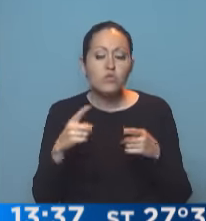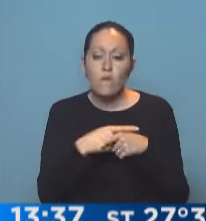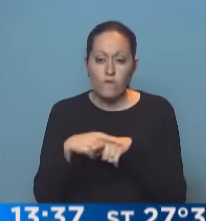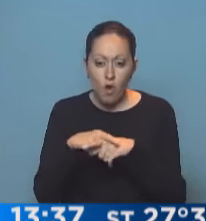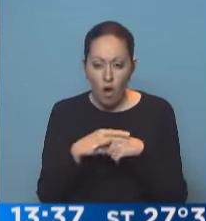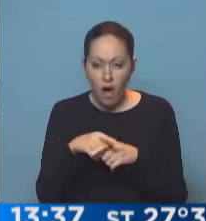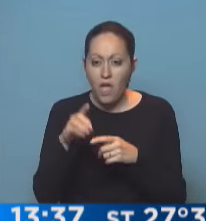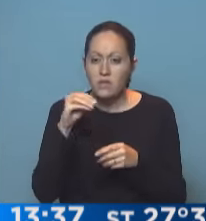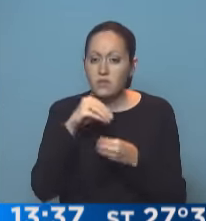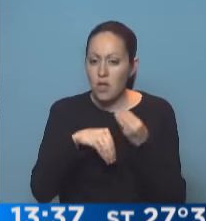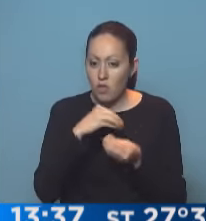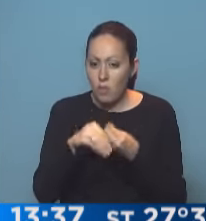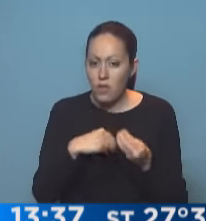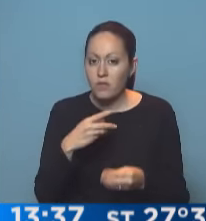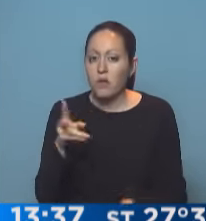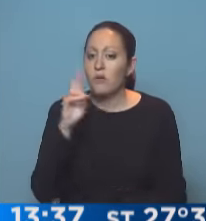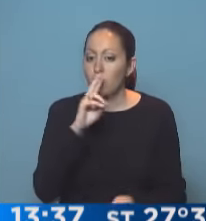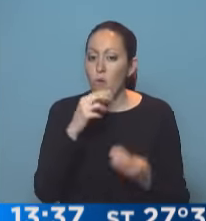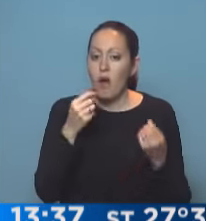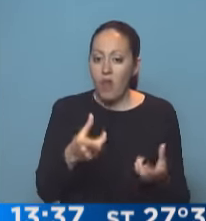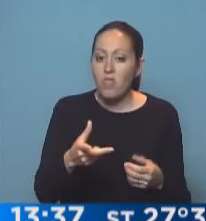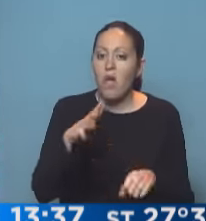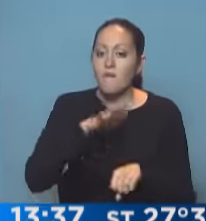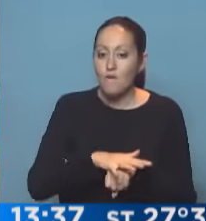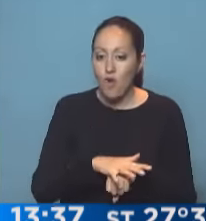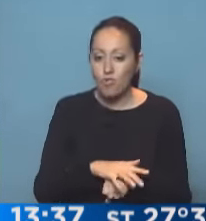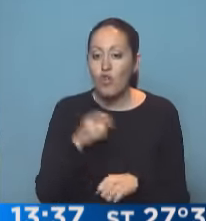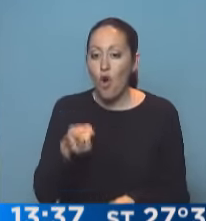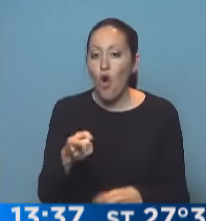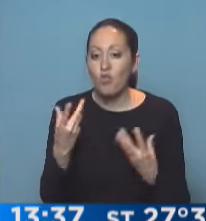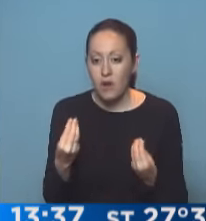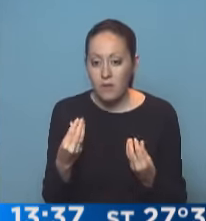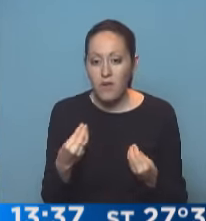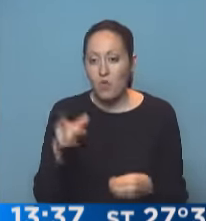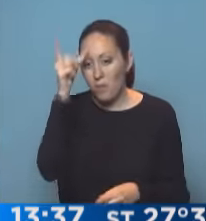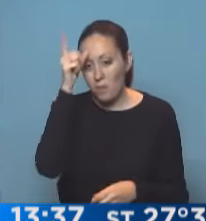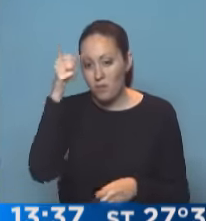denuncia, donde a su mujer se le había dado un botón antipánico y donde ese policía estaba protegiendo.